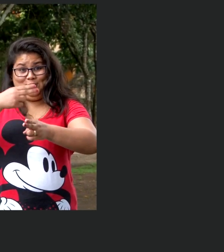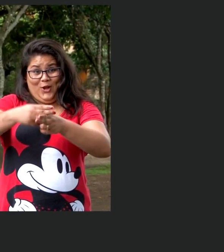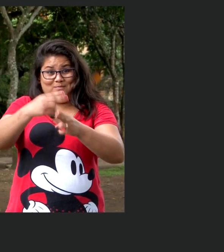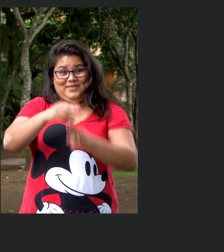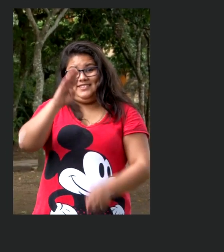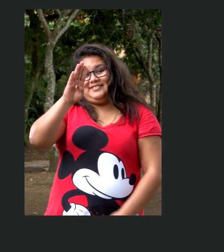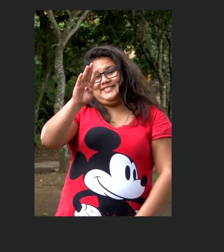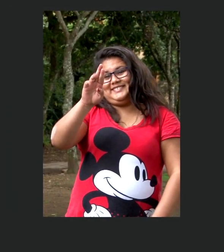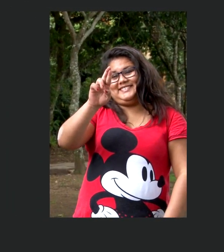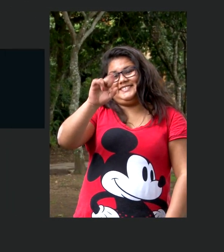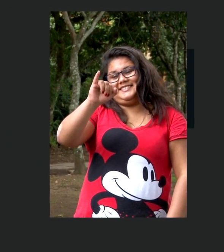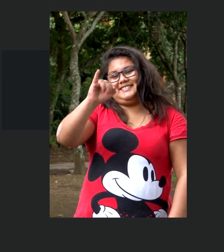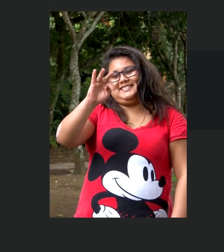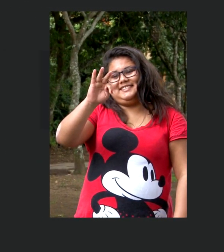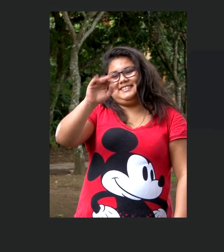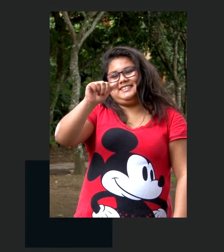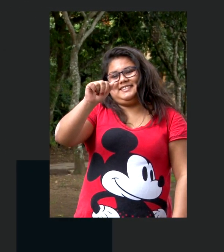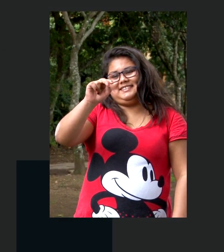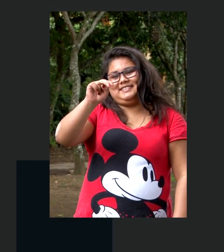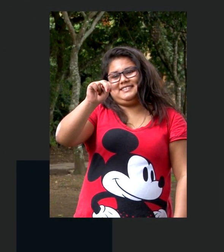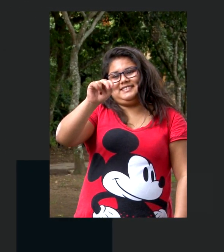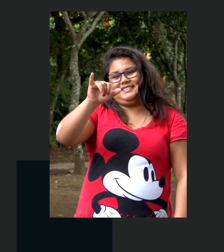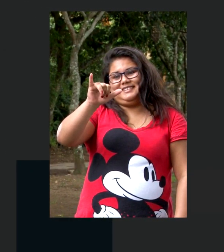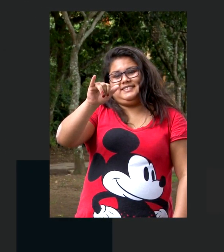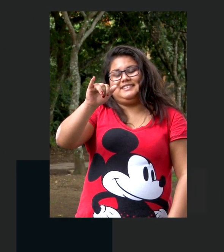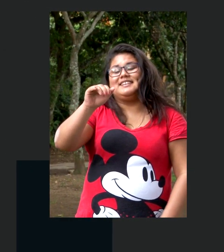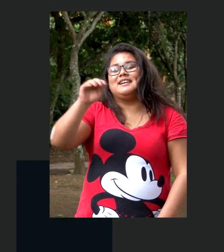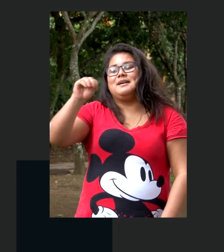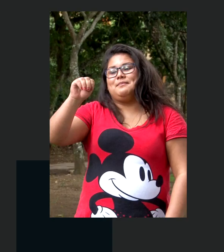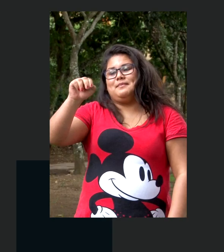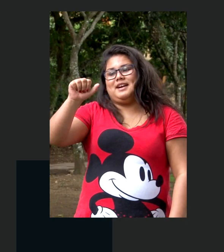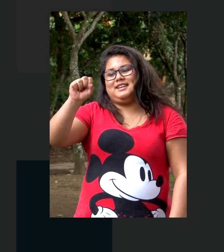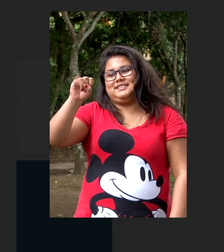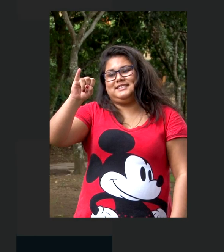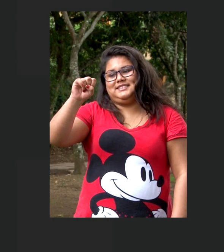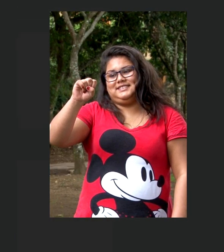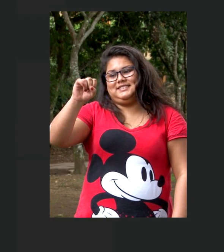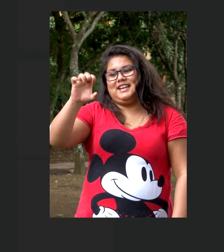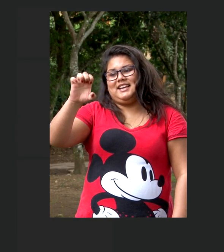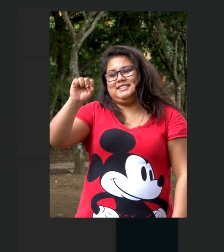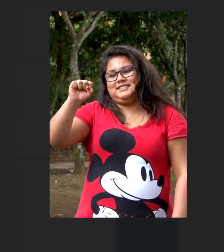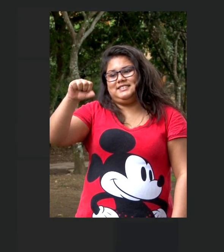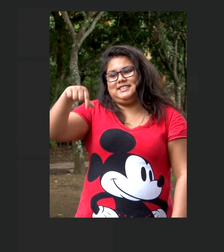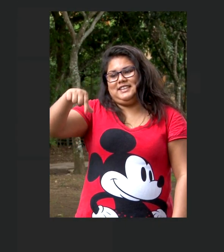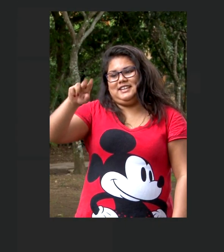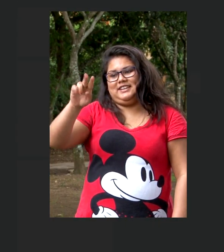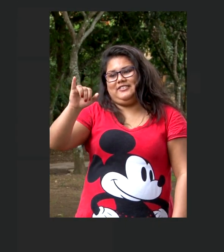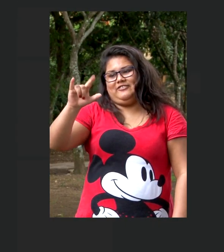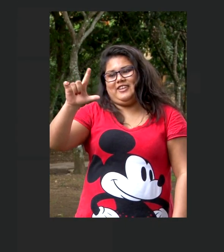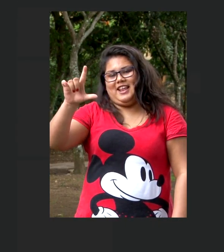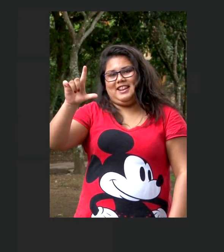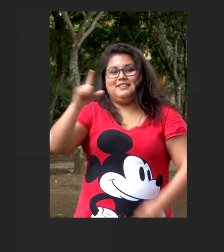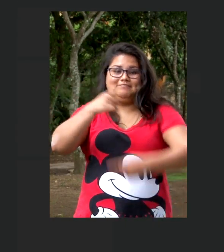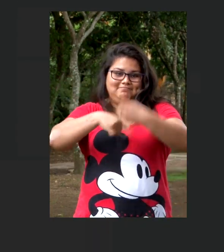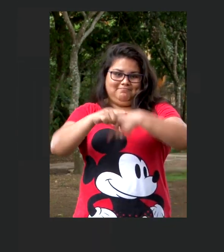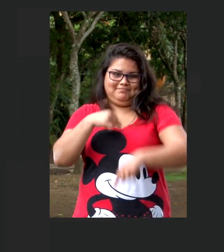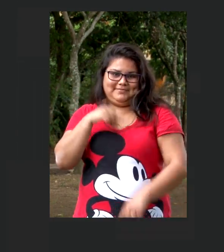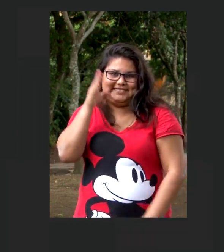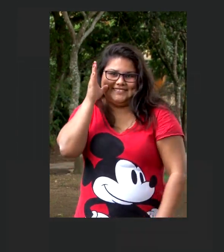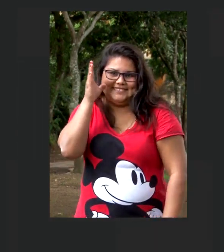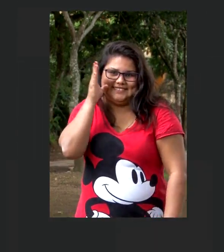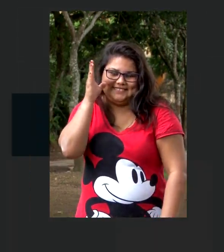Mi nombre es Brittany Macis Esquivel,